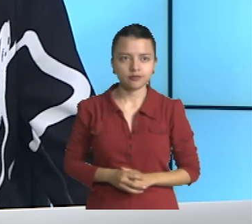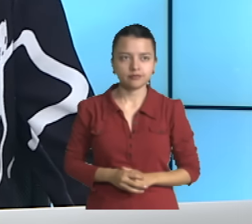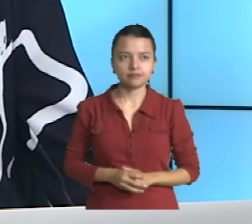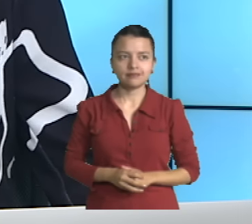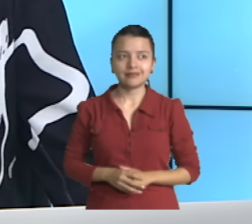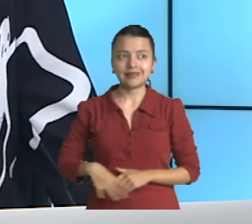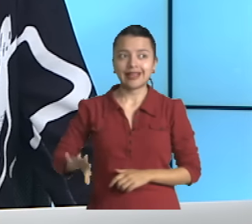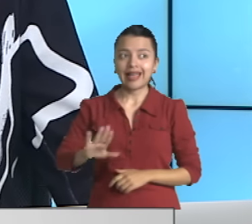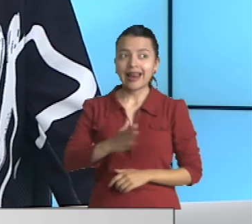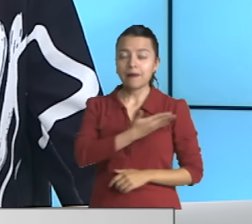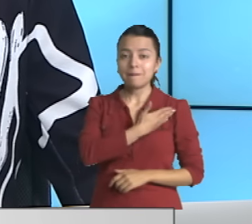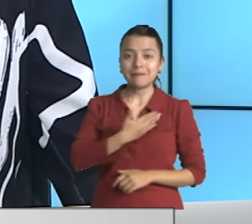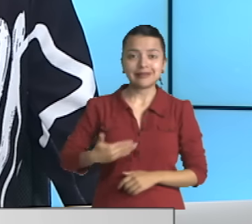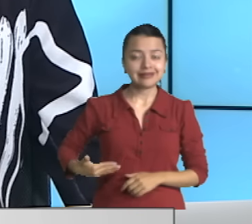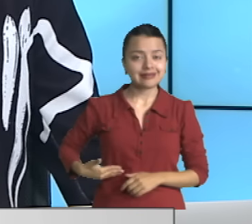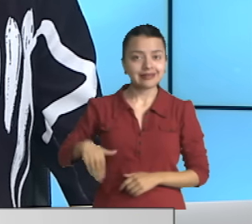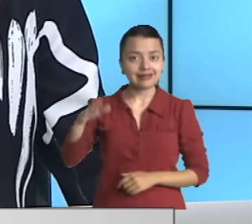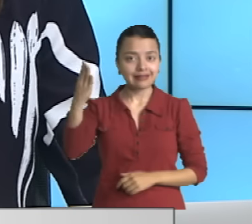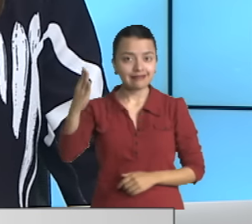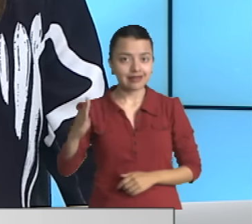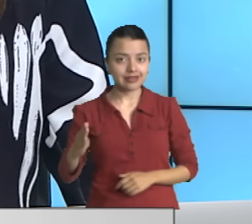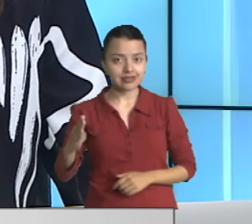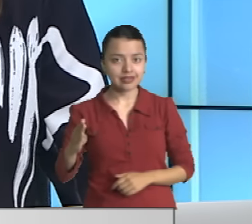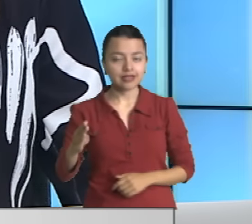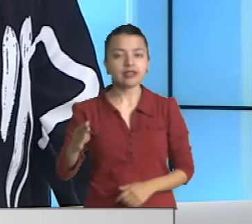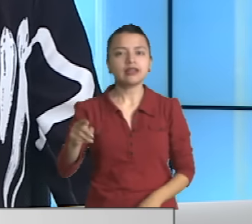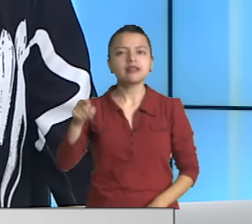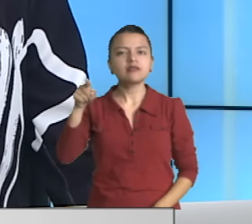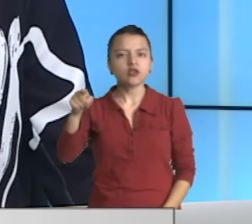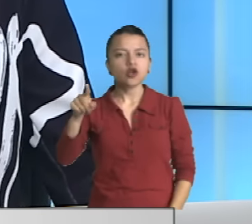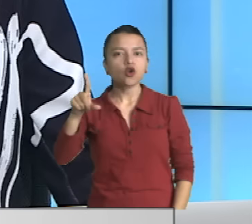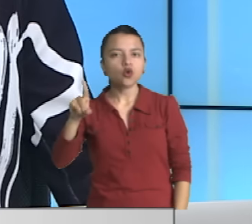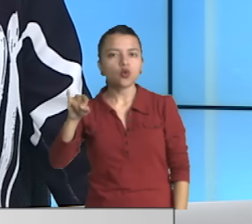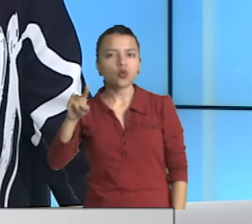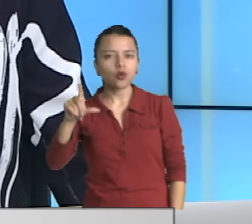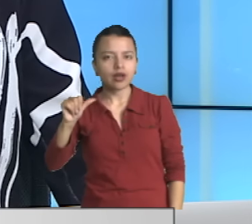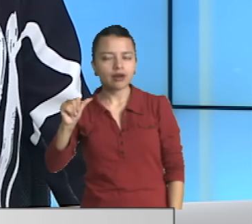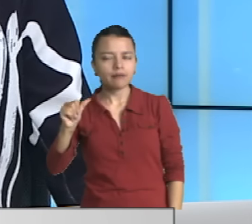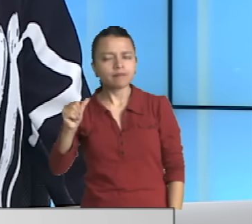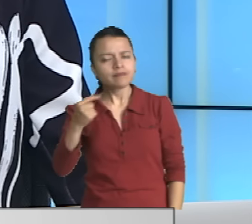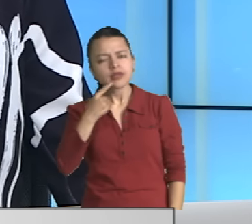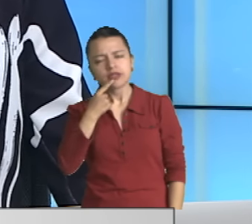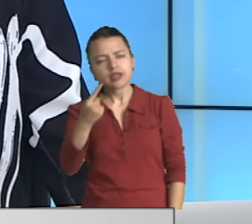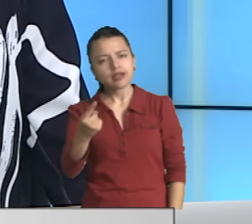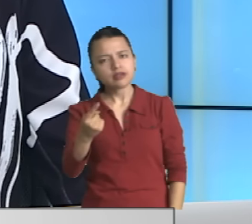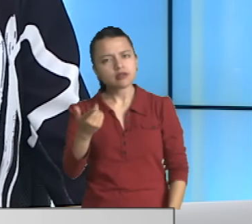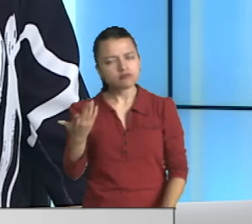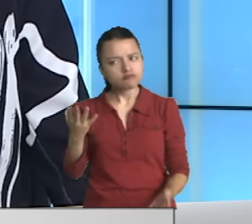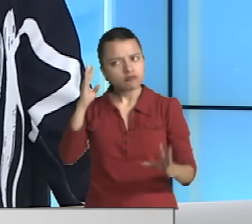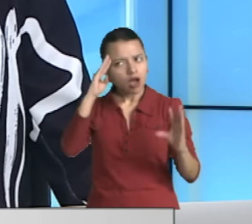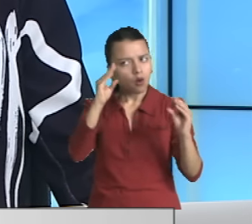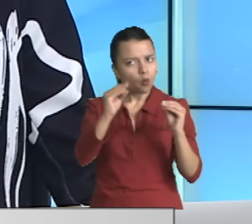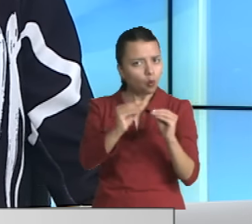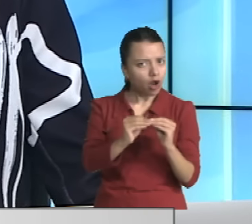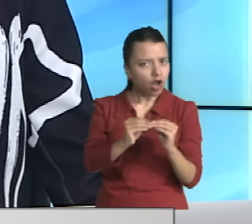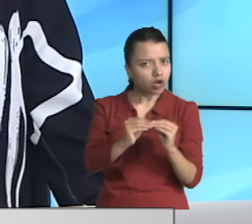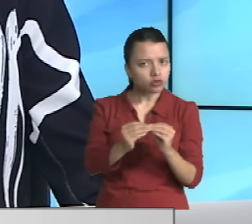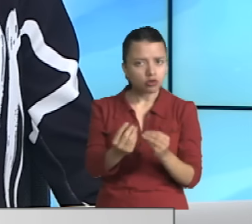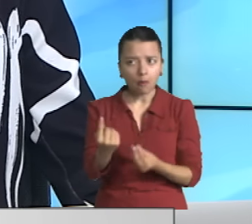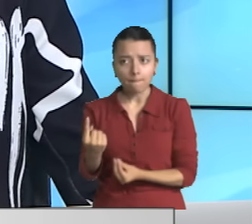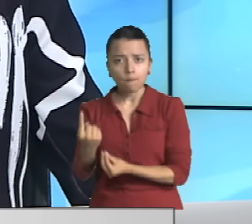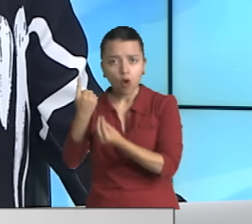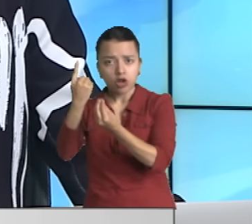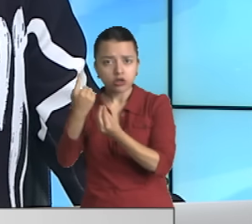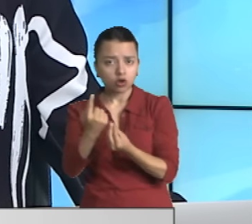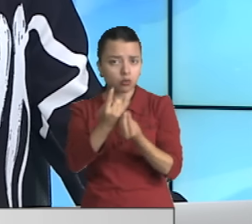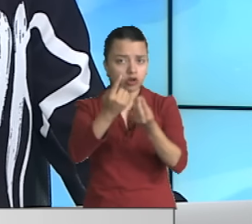El presidente de Brasil, Luis Inácio Lula da Silva, propone un gobierno de coalición entre la oposición y el chavismo o unas nuevas